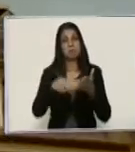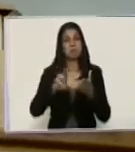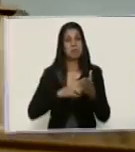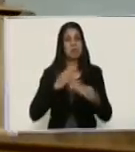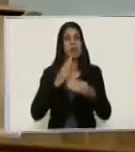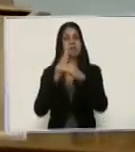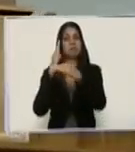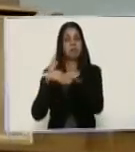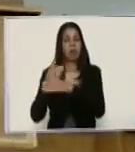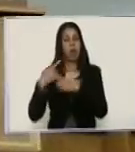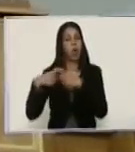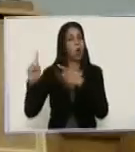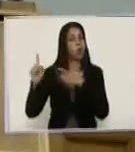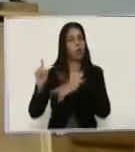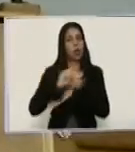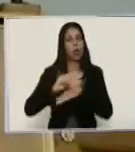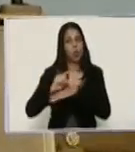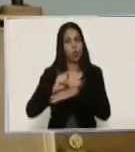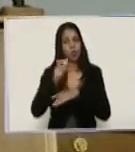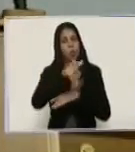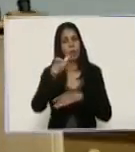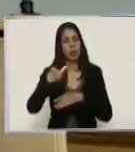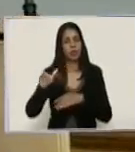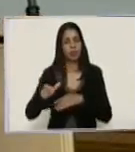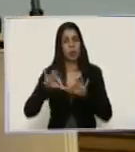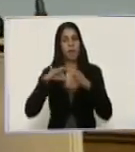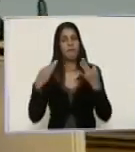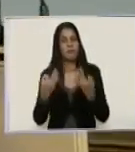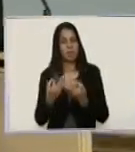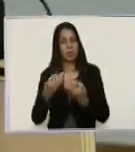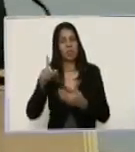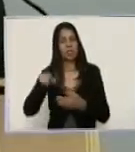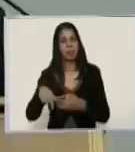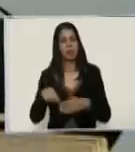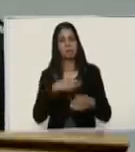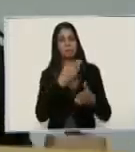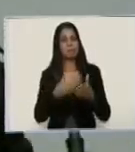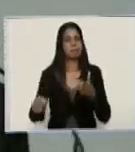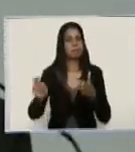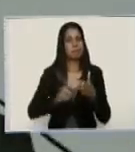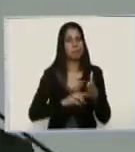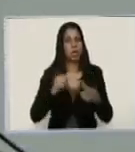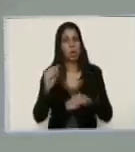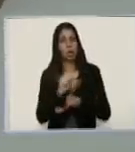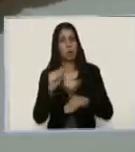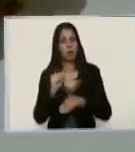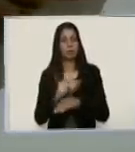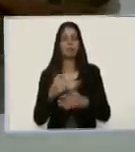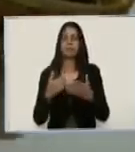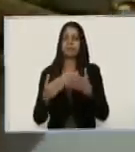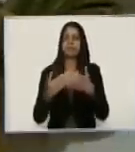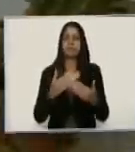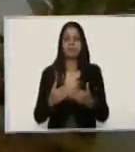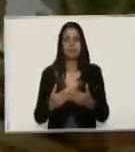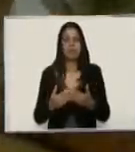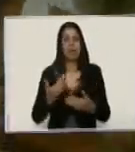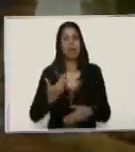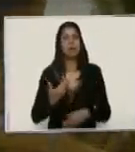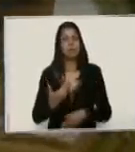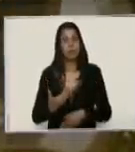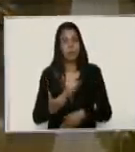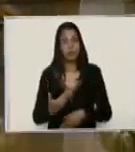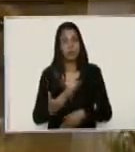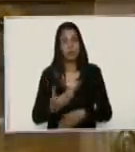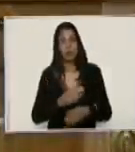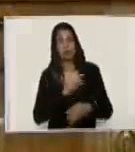también del Gobierno Nacional, e incluso hasta sus familiares ya han hecho sanciones. Pero más importante es que las